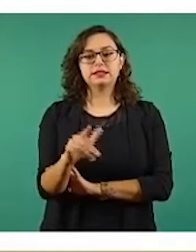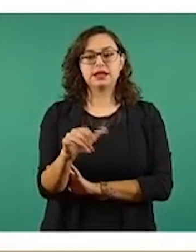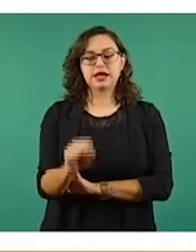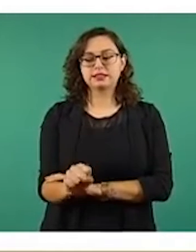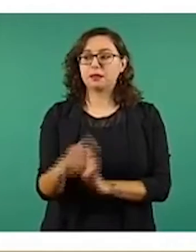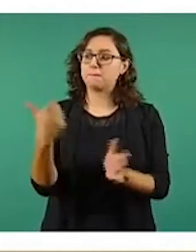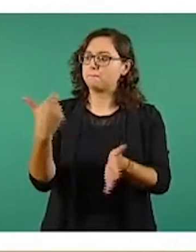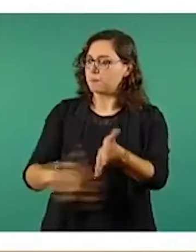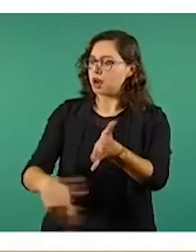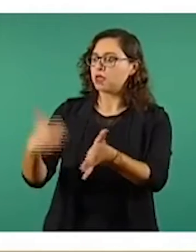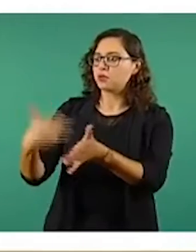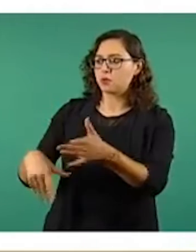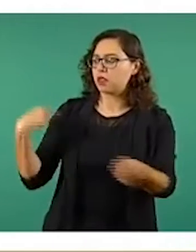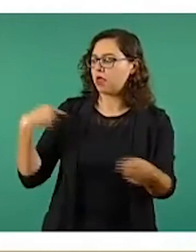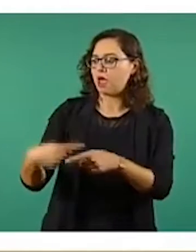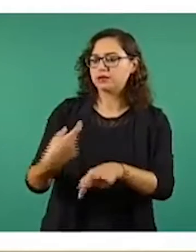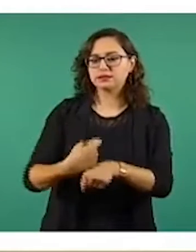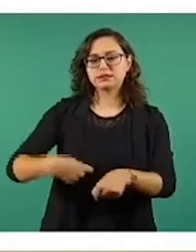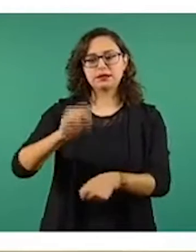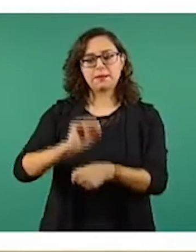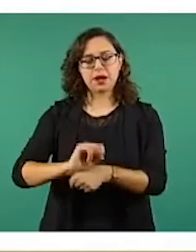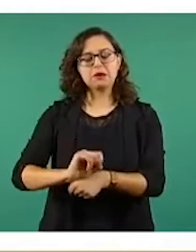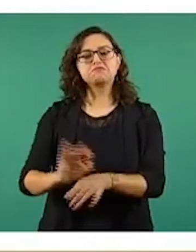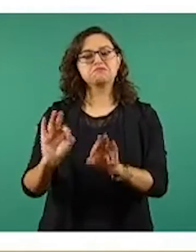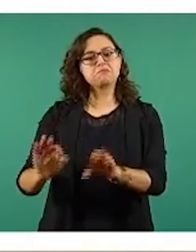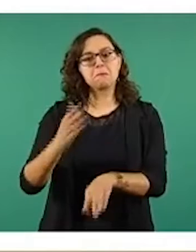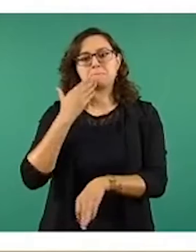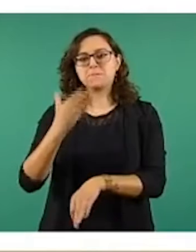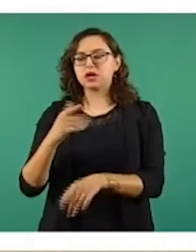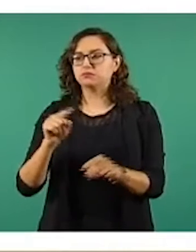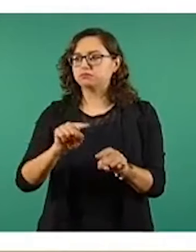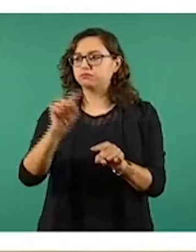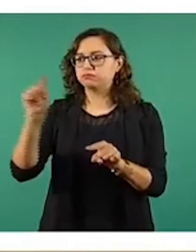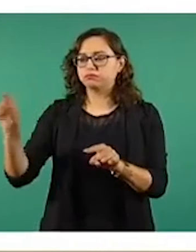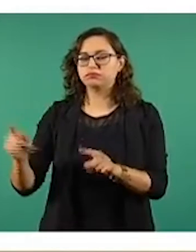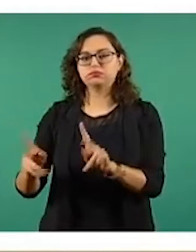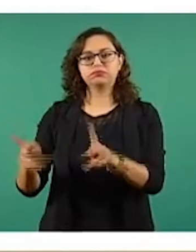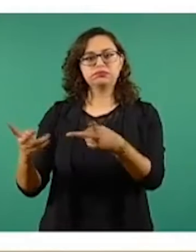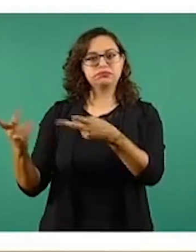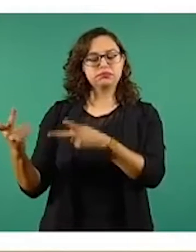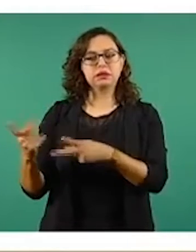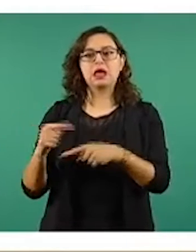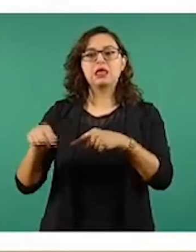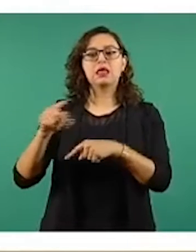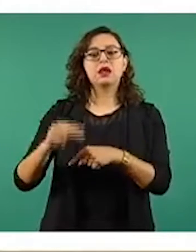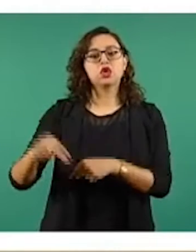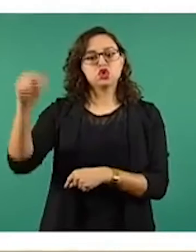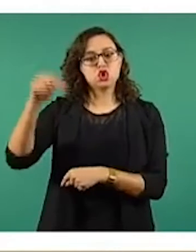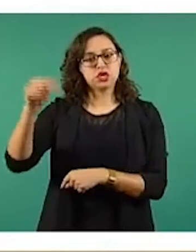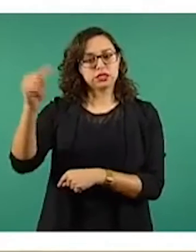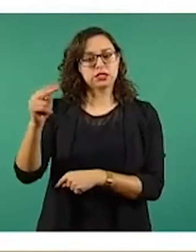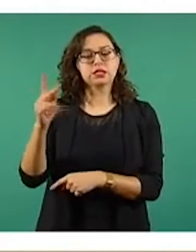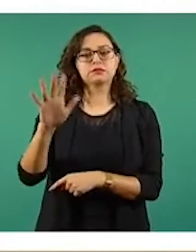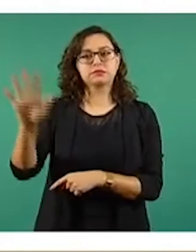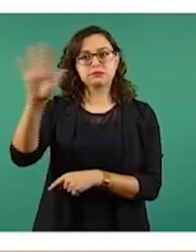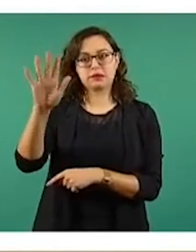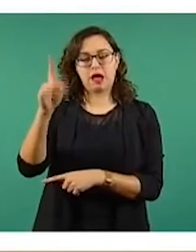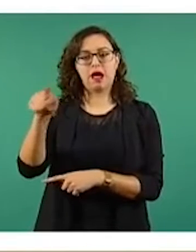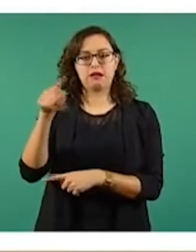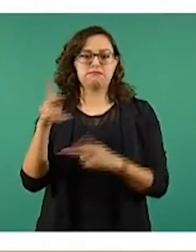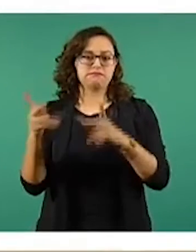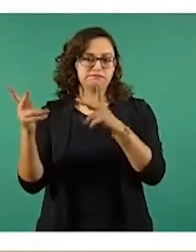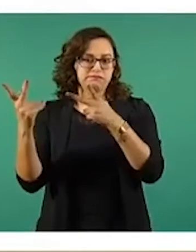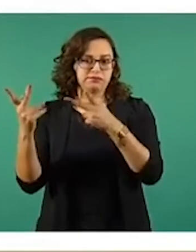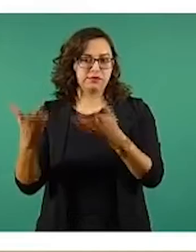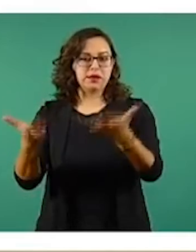económicas de todo el país en la zona en que trabajan, que es sobre todo el noroeste de México. Y vamos